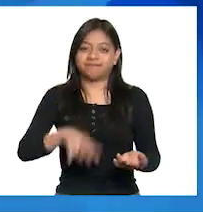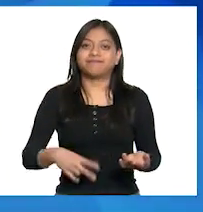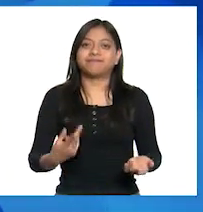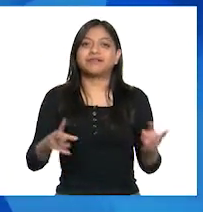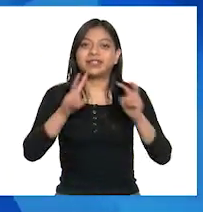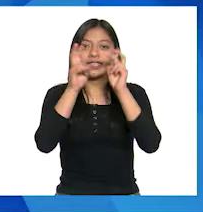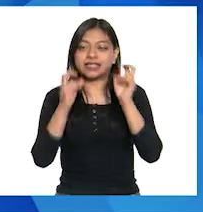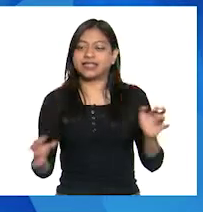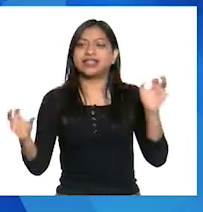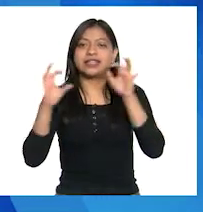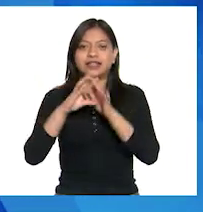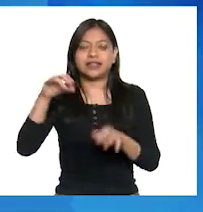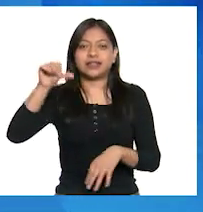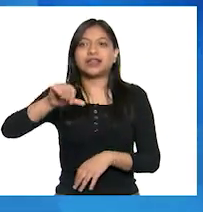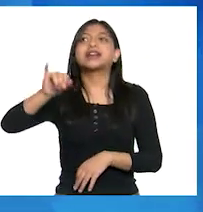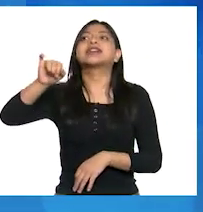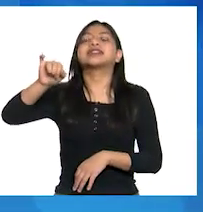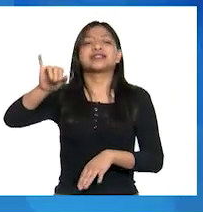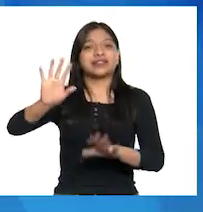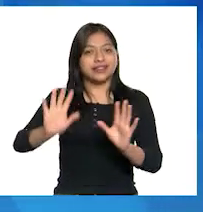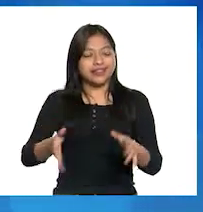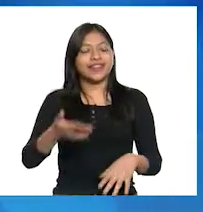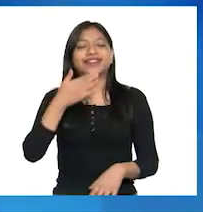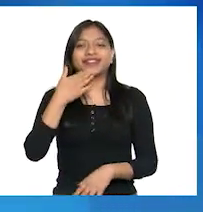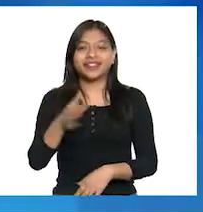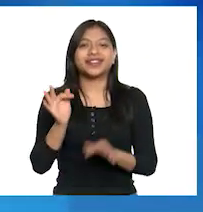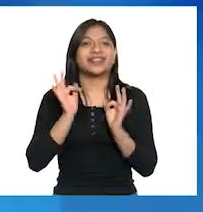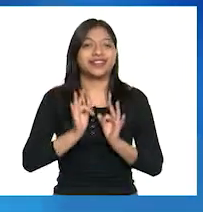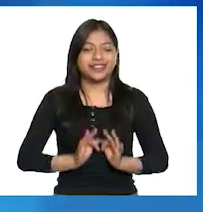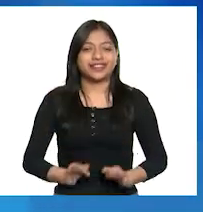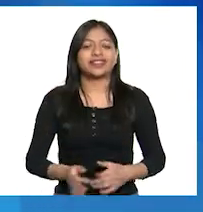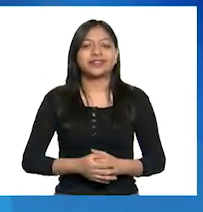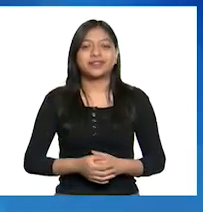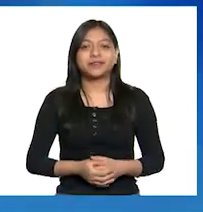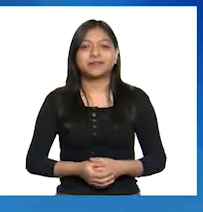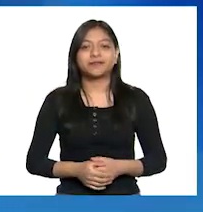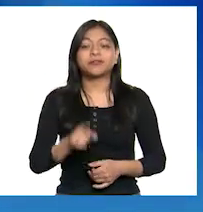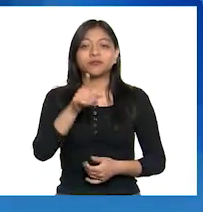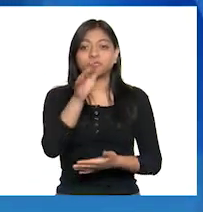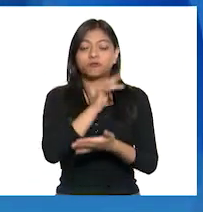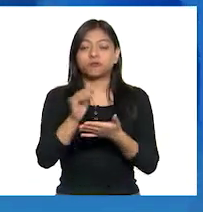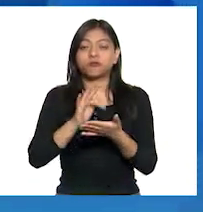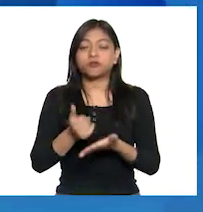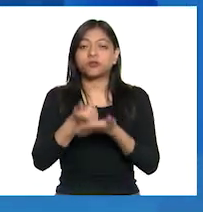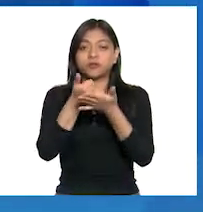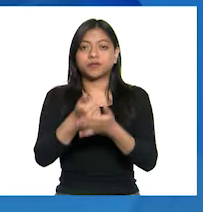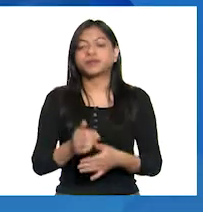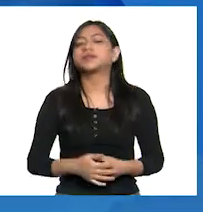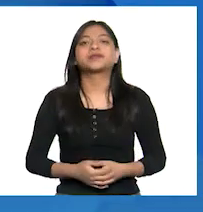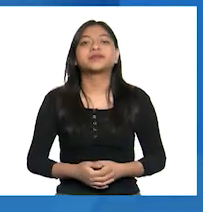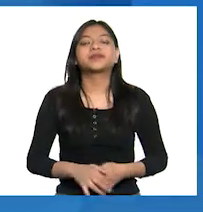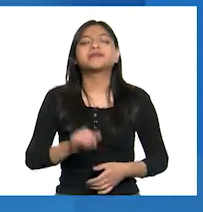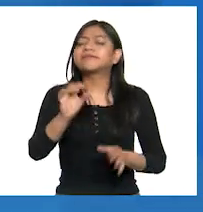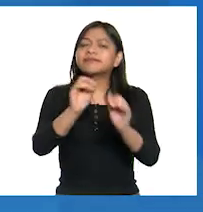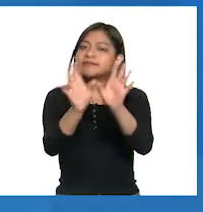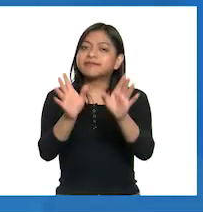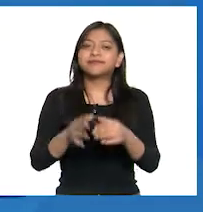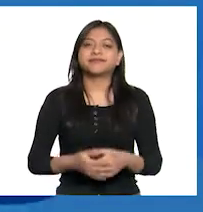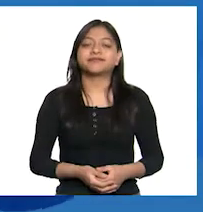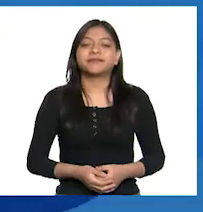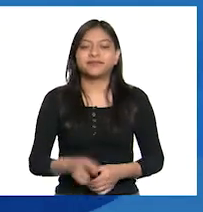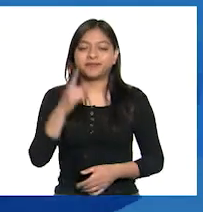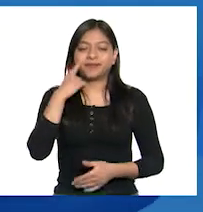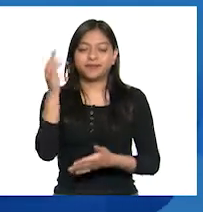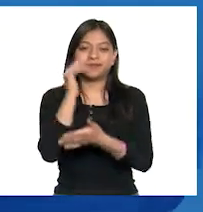vamos a estar realizando? Sí, ya me había espantado. Muy bien. Eric, ¿me ayudarías a leer la consigna de la página 118? Claro que sí.